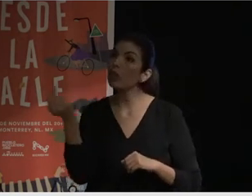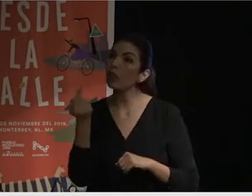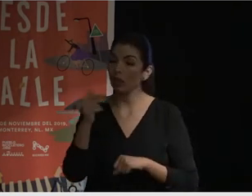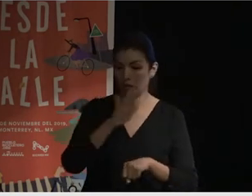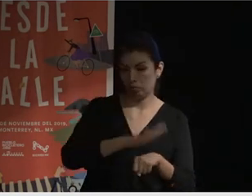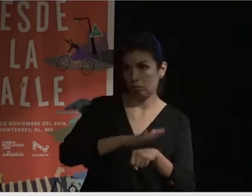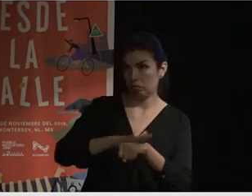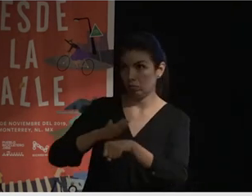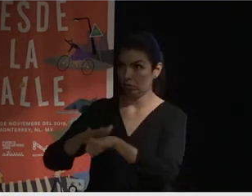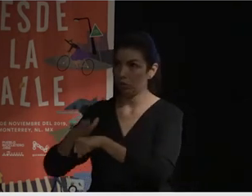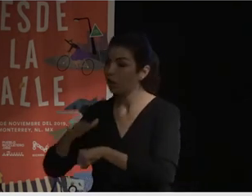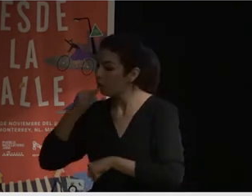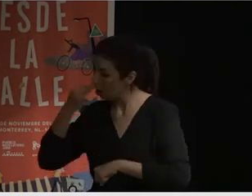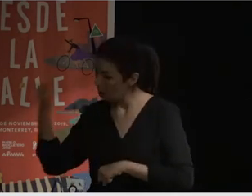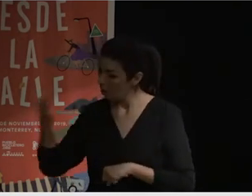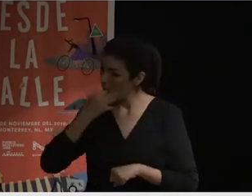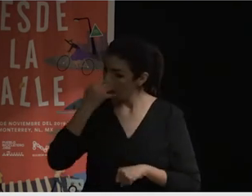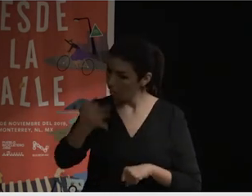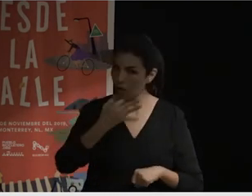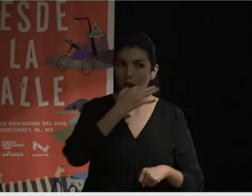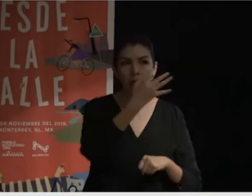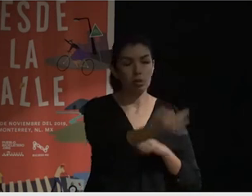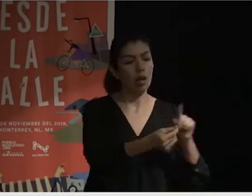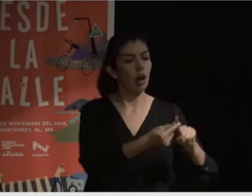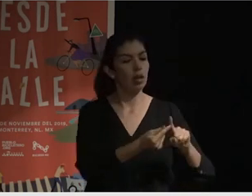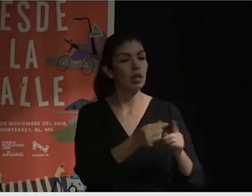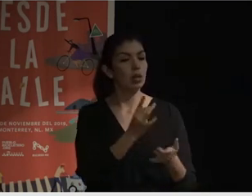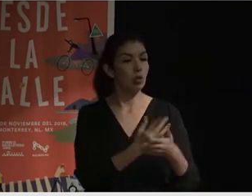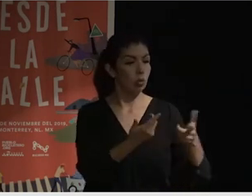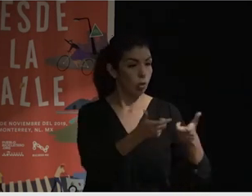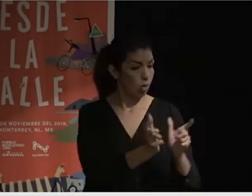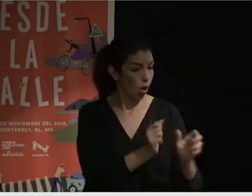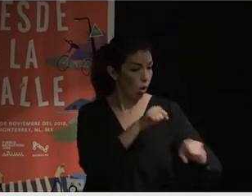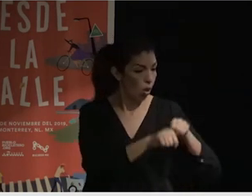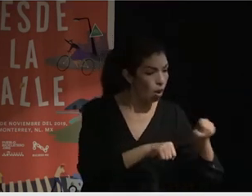ser como justo estaba siendo llevada la difusión del evento a las calles.